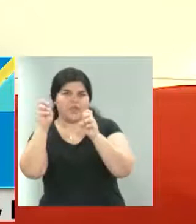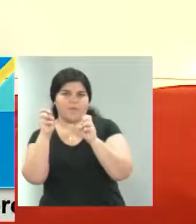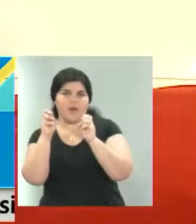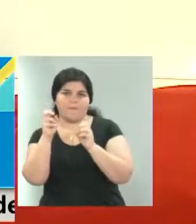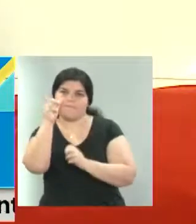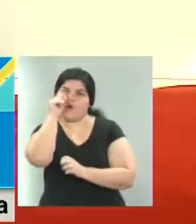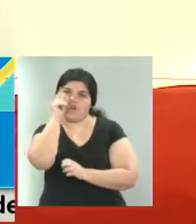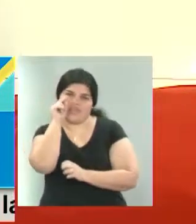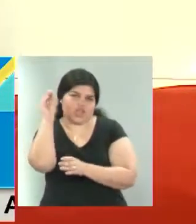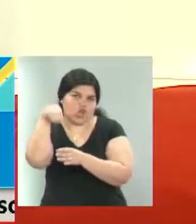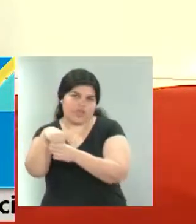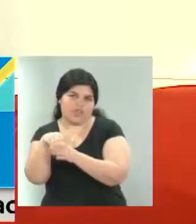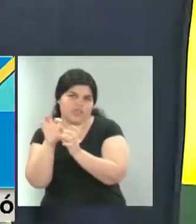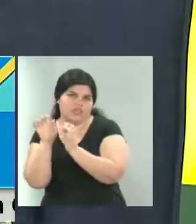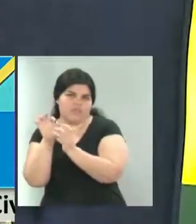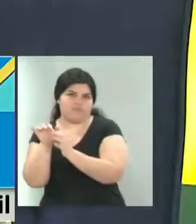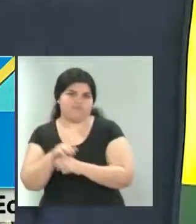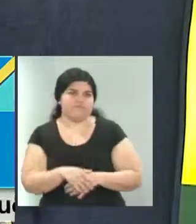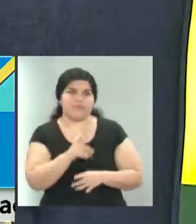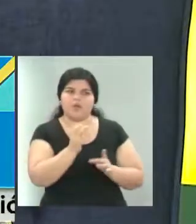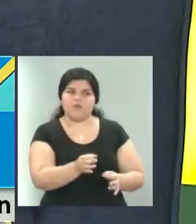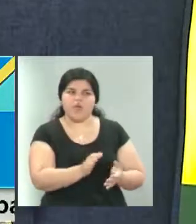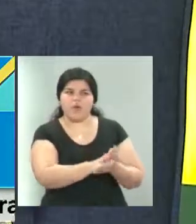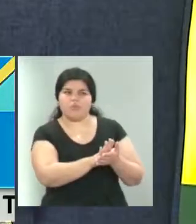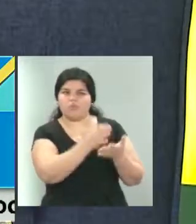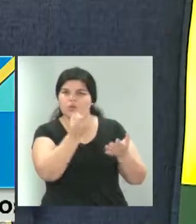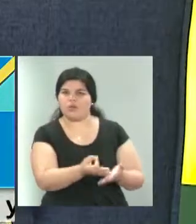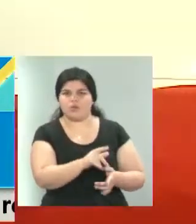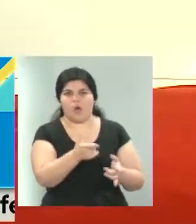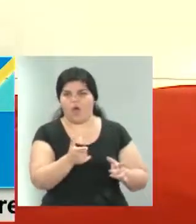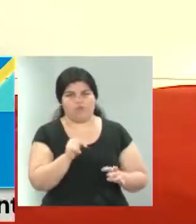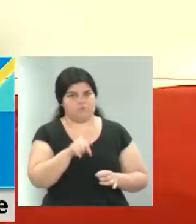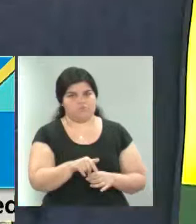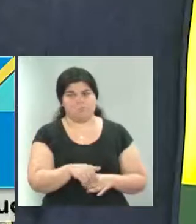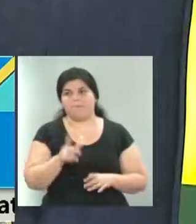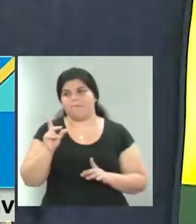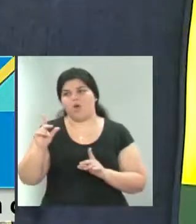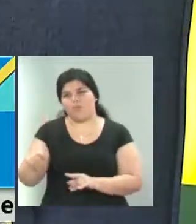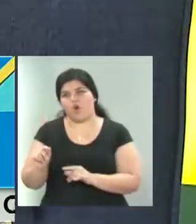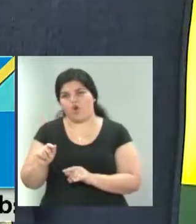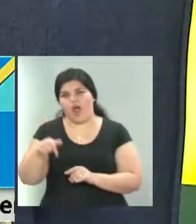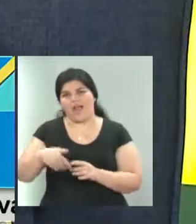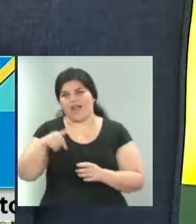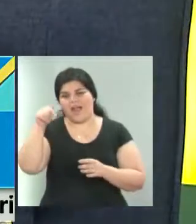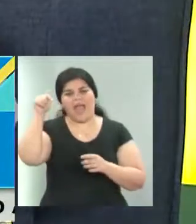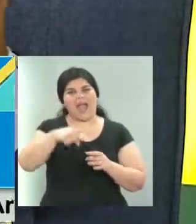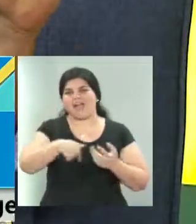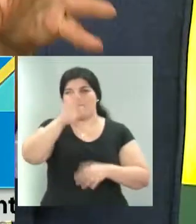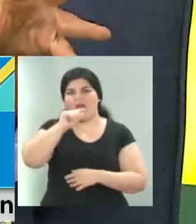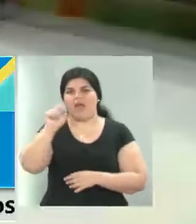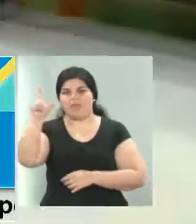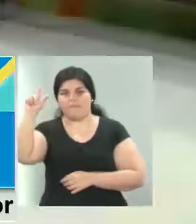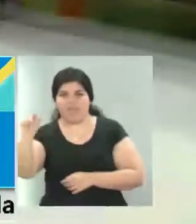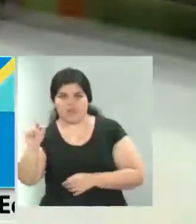eran... Sí, igual no justifica, hubo violencia. No, yo tampoco, no lo justifico, o sea, pero es menos pero que acá. Pero menos, claro, son esporádicos los casos de